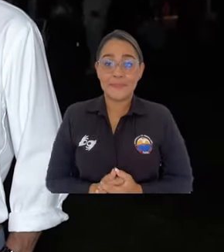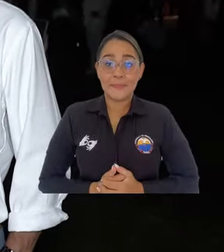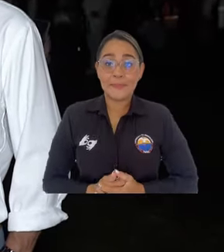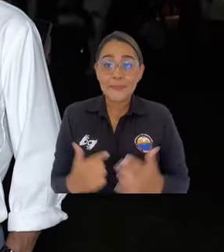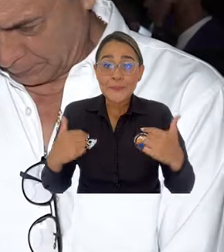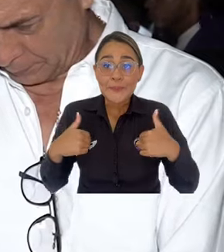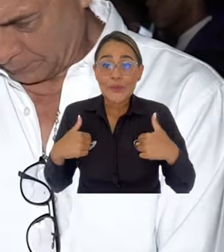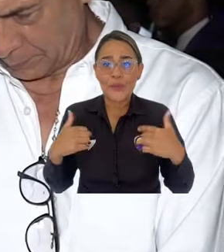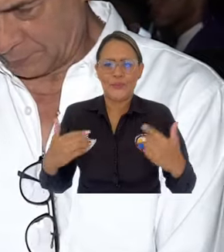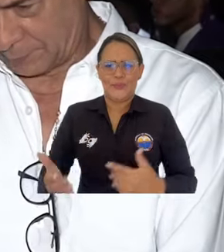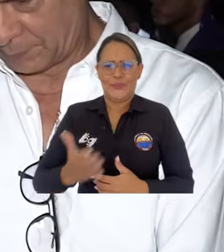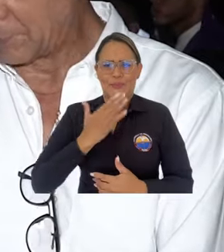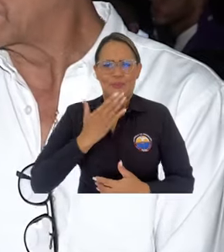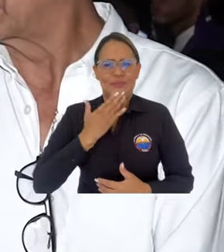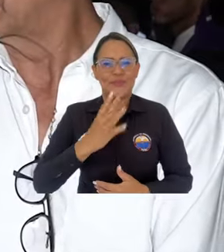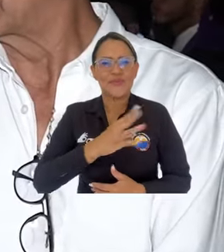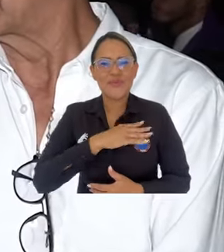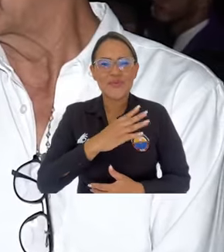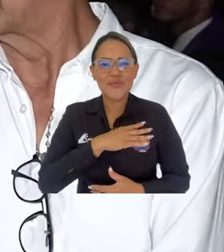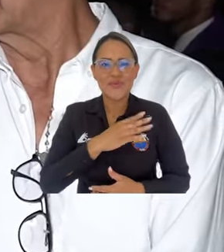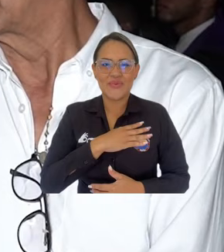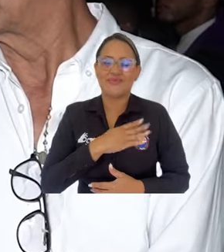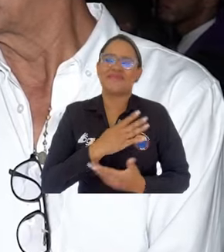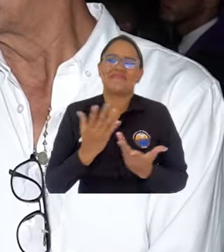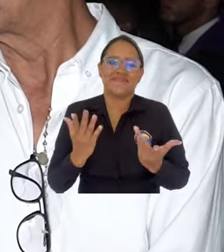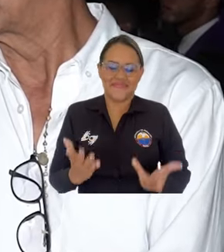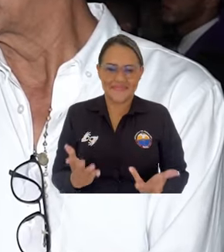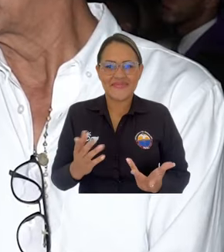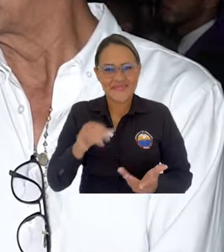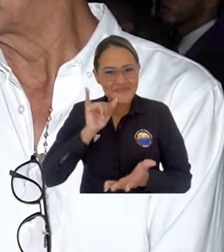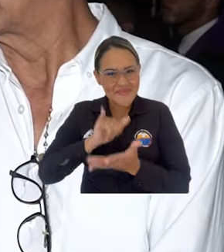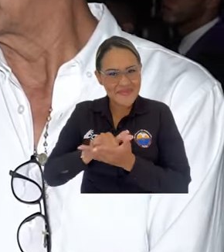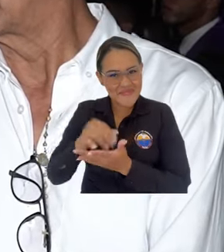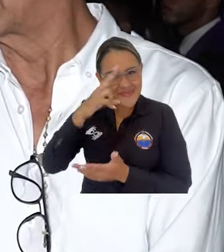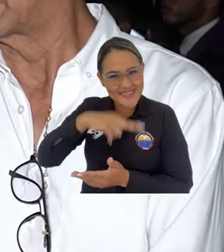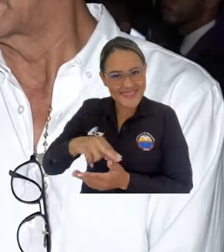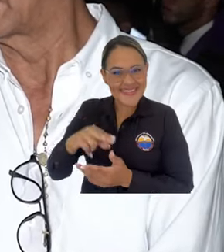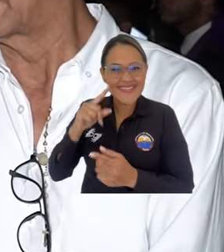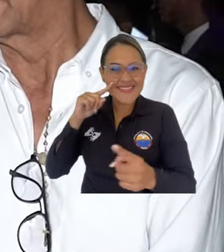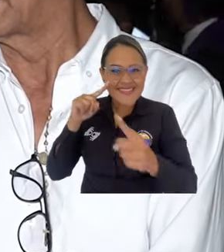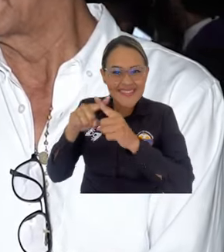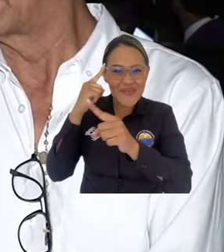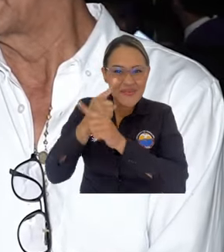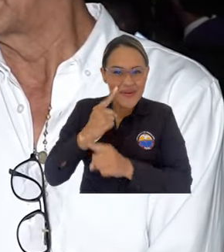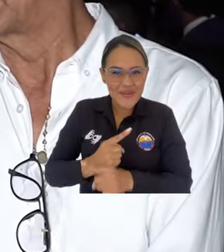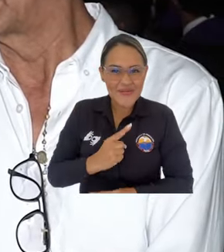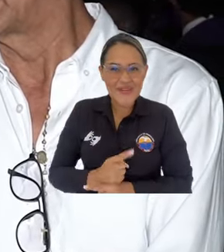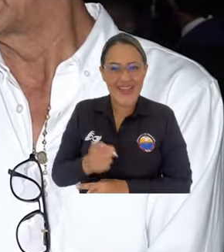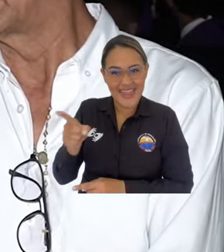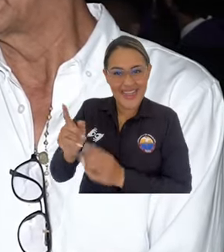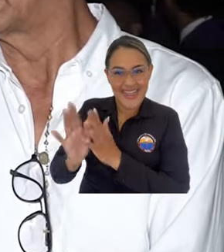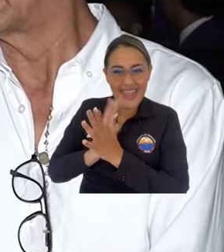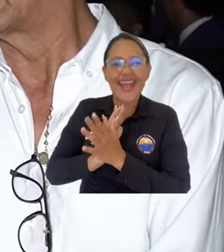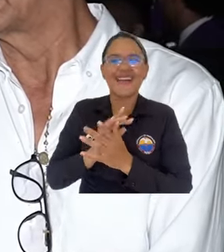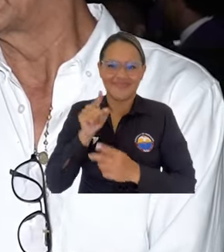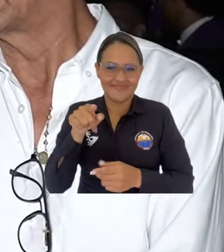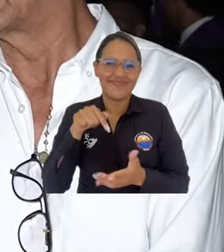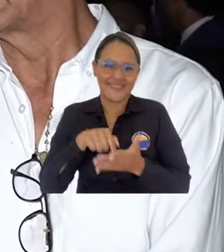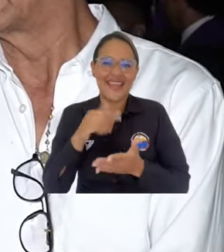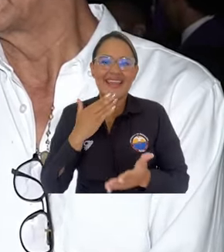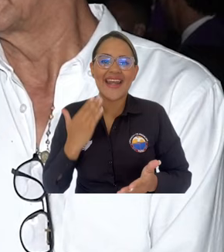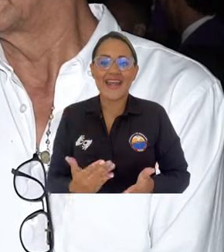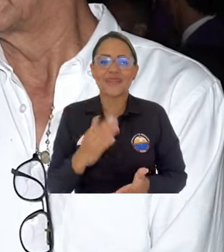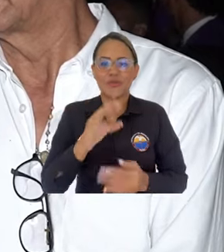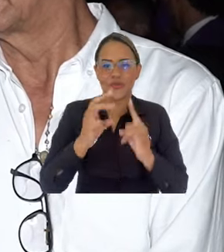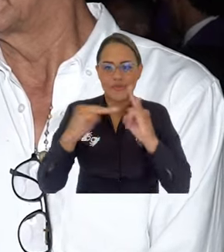fortaleza. Bueno, la verdad es que yo estoy muy satisfecha, estoy muy contenta por esos logros, como dijo él, que ha conseguido en la universidad